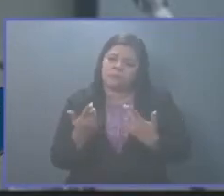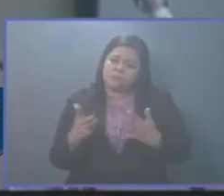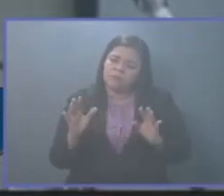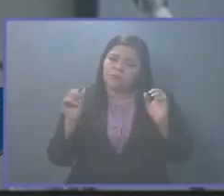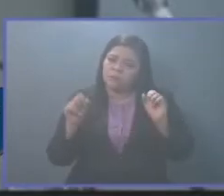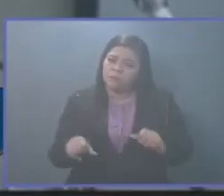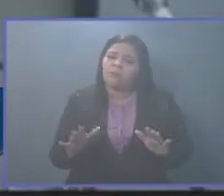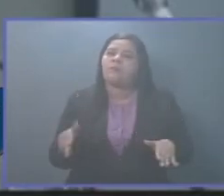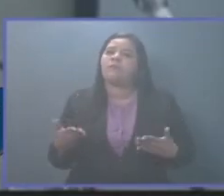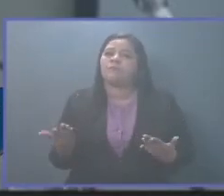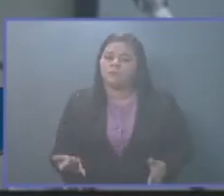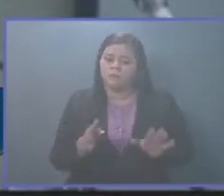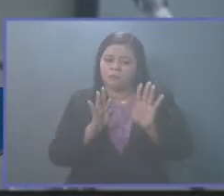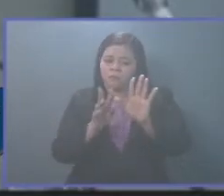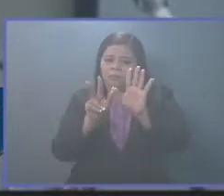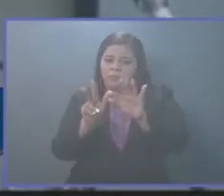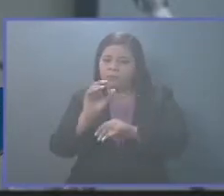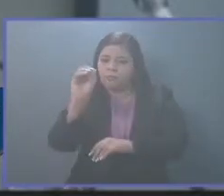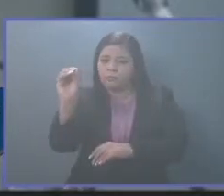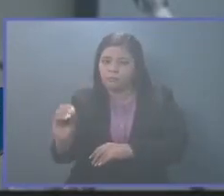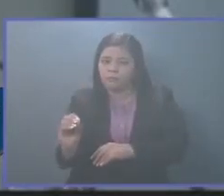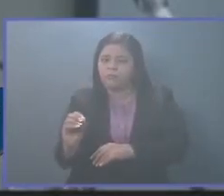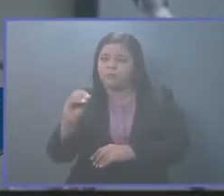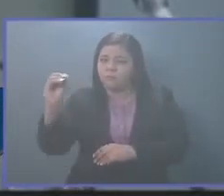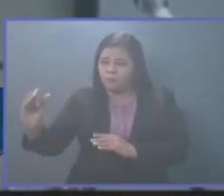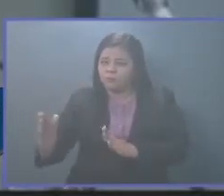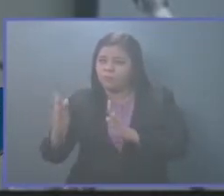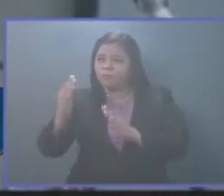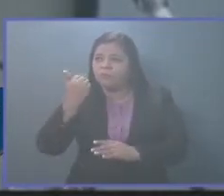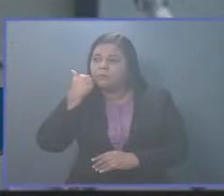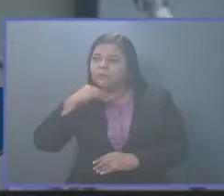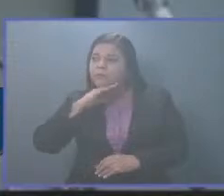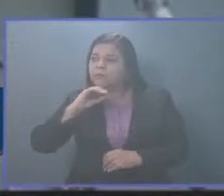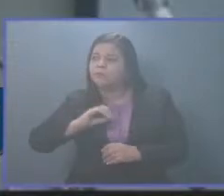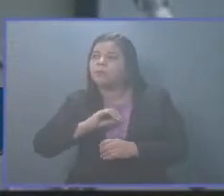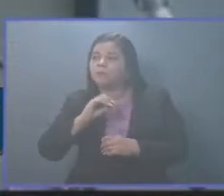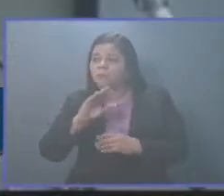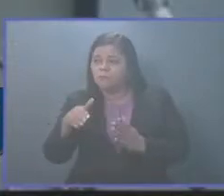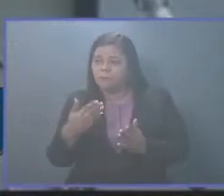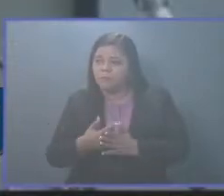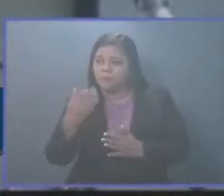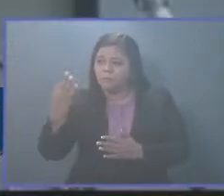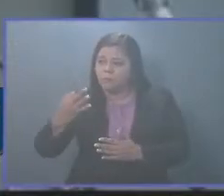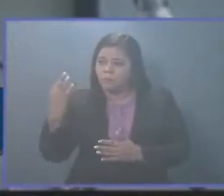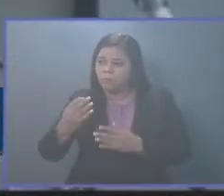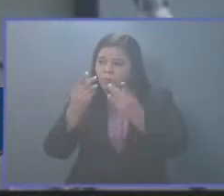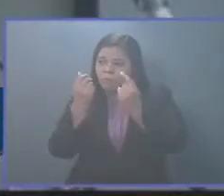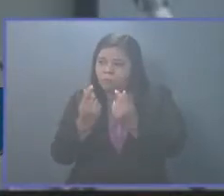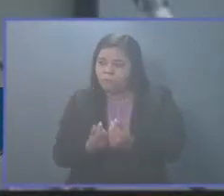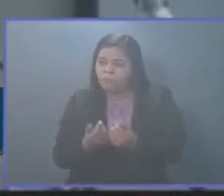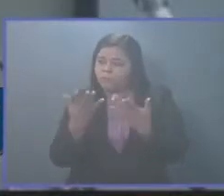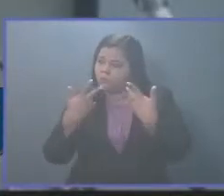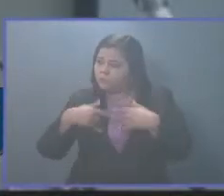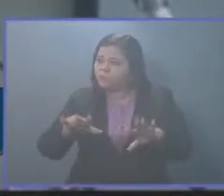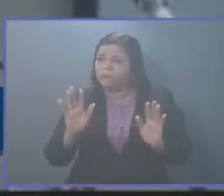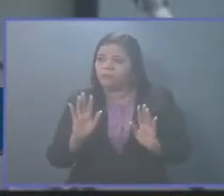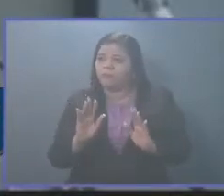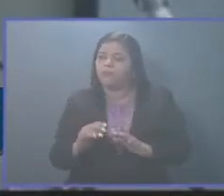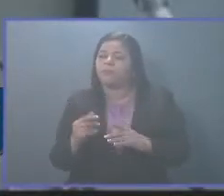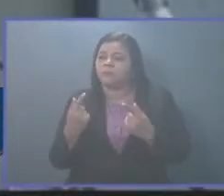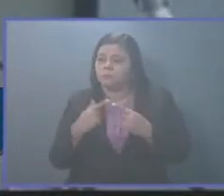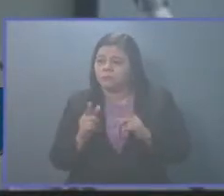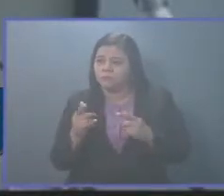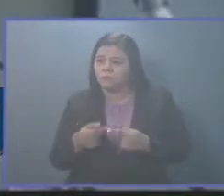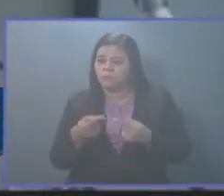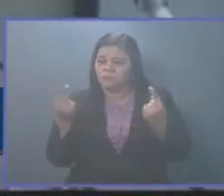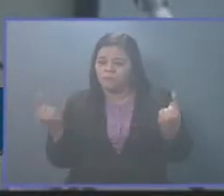posibles porque el 98% de los recursos para enfrentar la pandemia se han canalizado por medio del presupuesto ordinario, contrario a lo que se